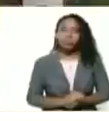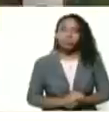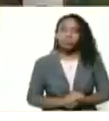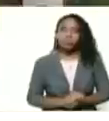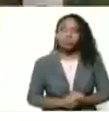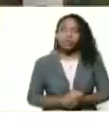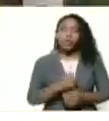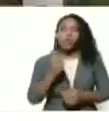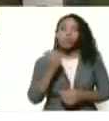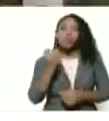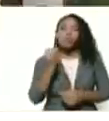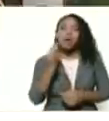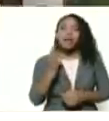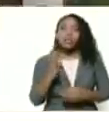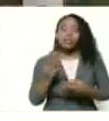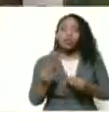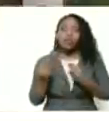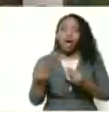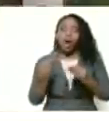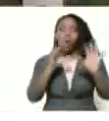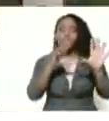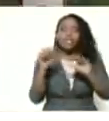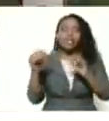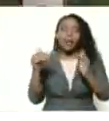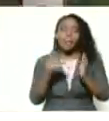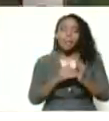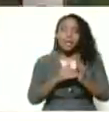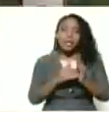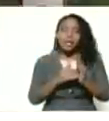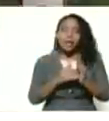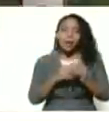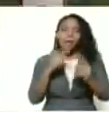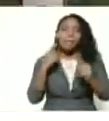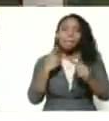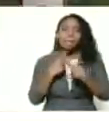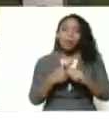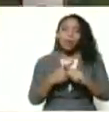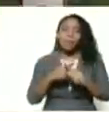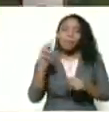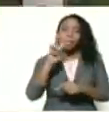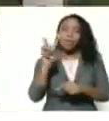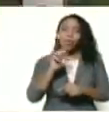¿Cuánto da 80.000 comités por 22?